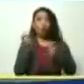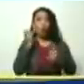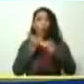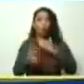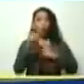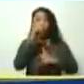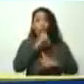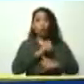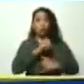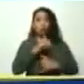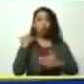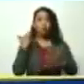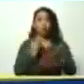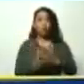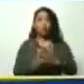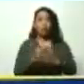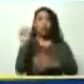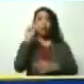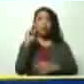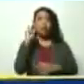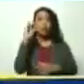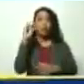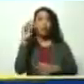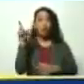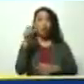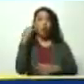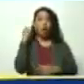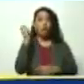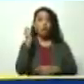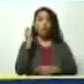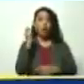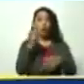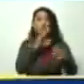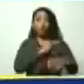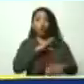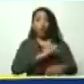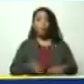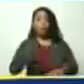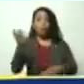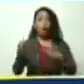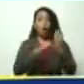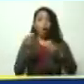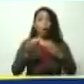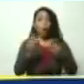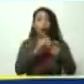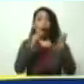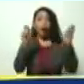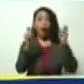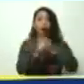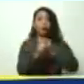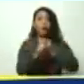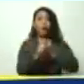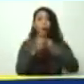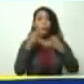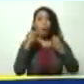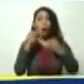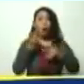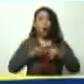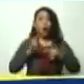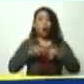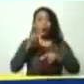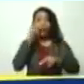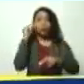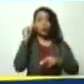años a través de CIRGO se financian programas sociales importantes como de trasplantes de órganos para los niños